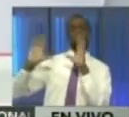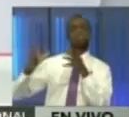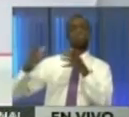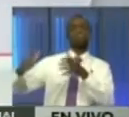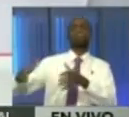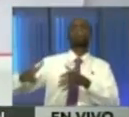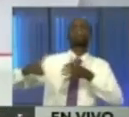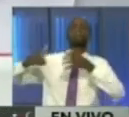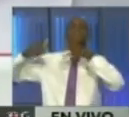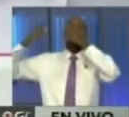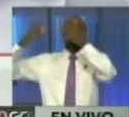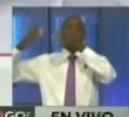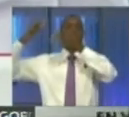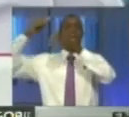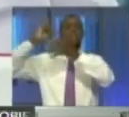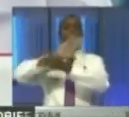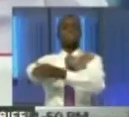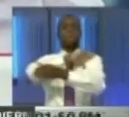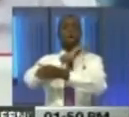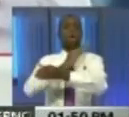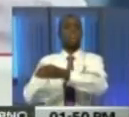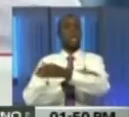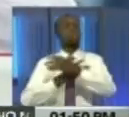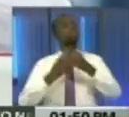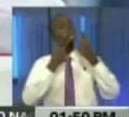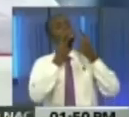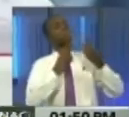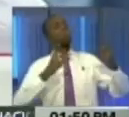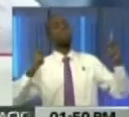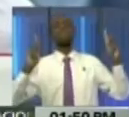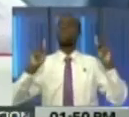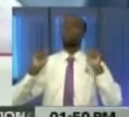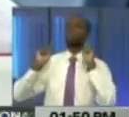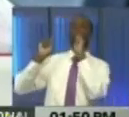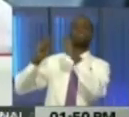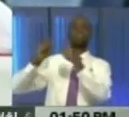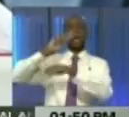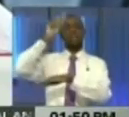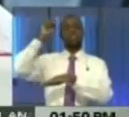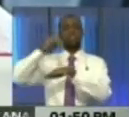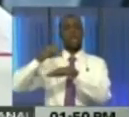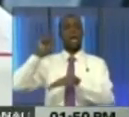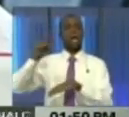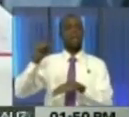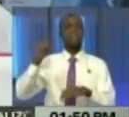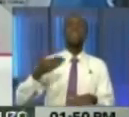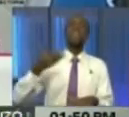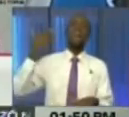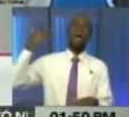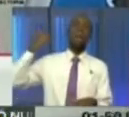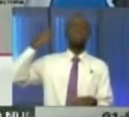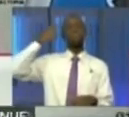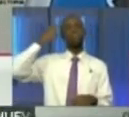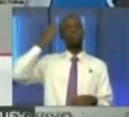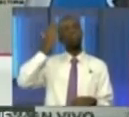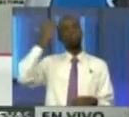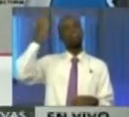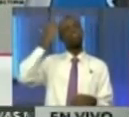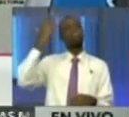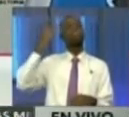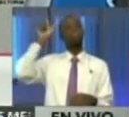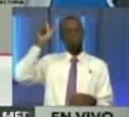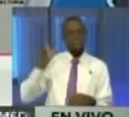poder público constitucional en desarrollo del pensamiento de nuestro libertador Simón Bolívar.